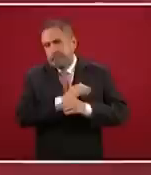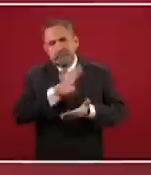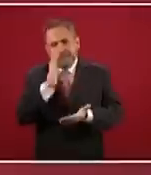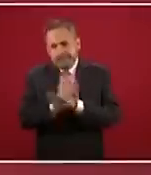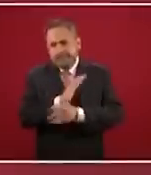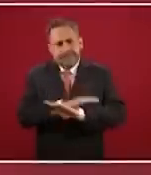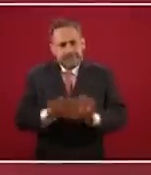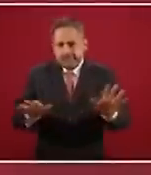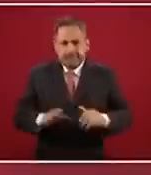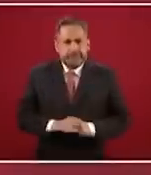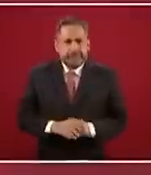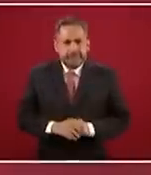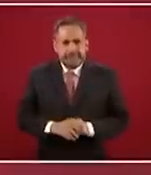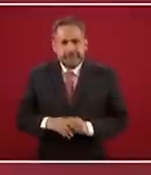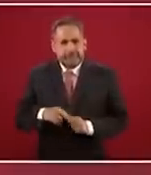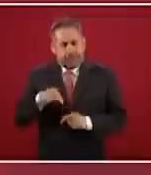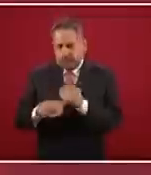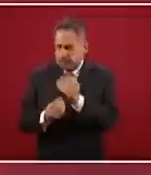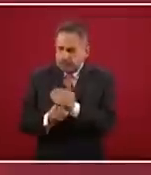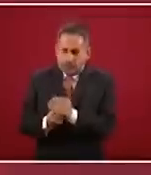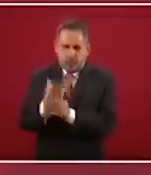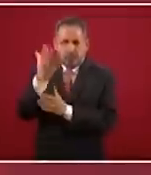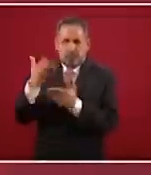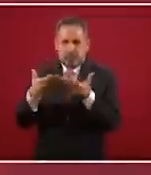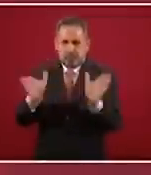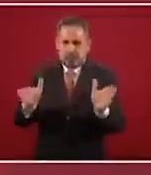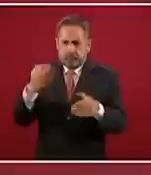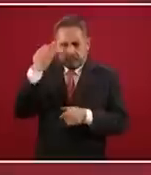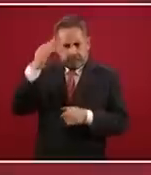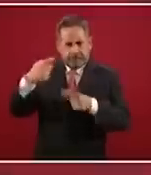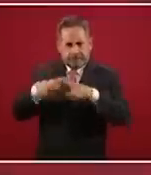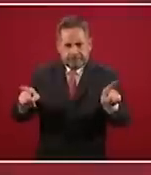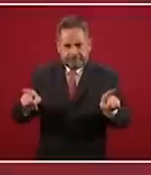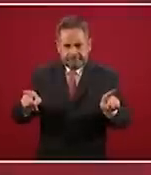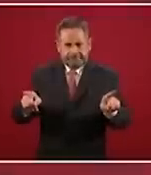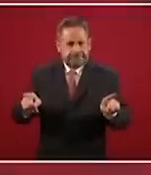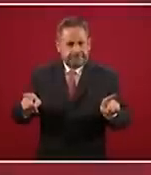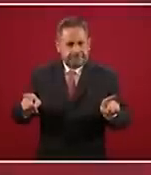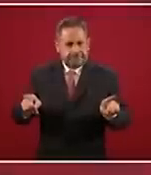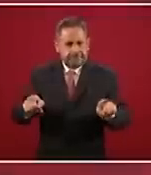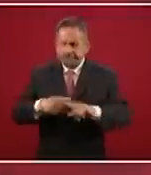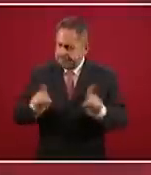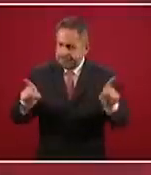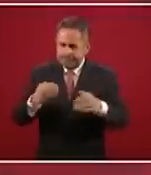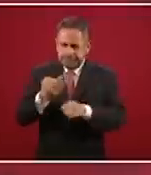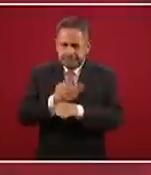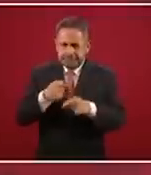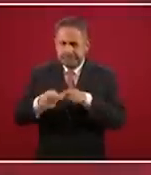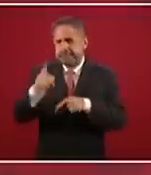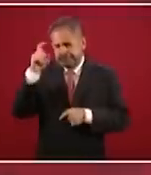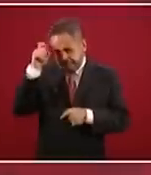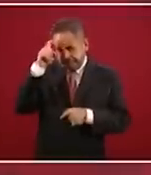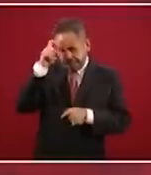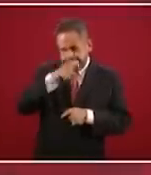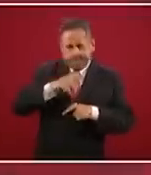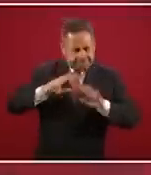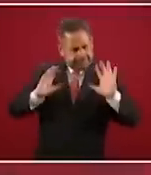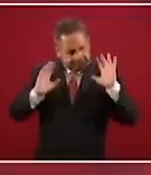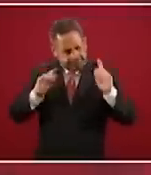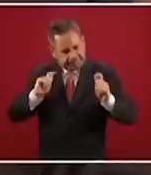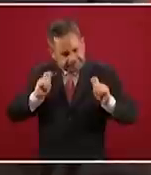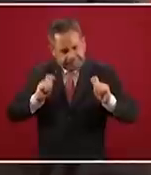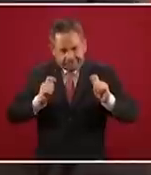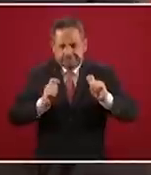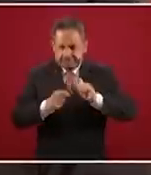Es una etapa nueva en la que estamos y nos va a costar trabajo,